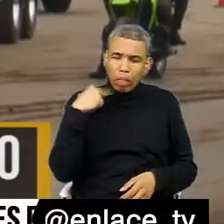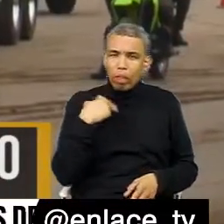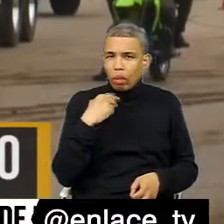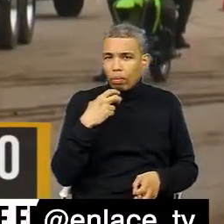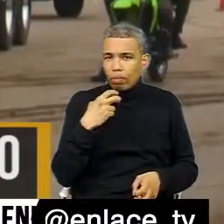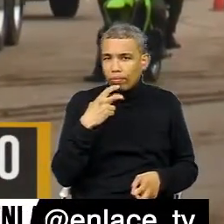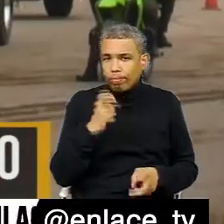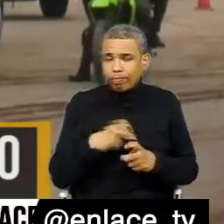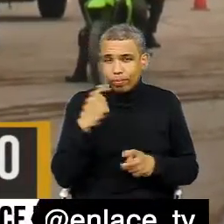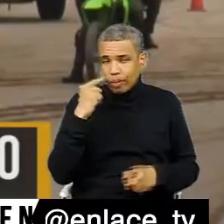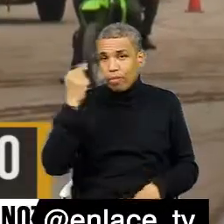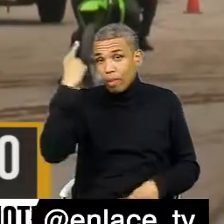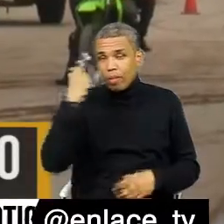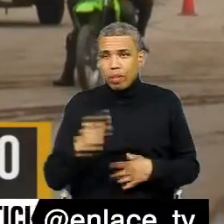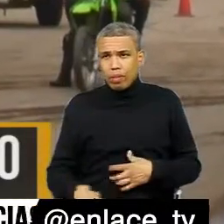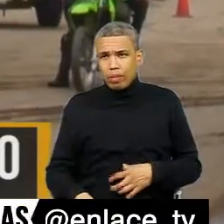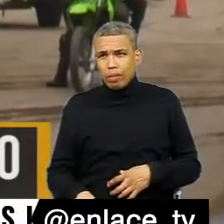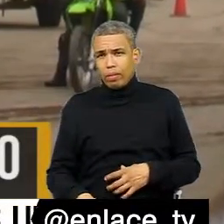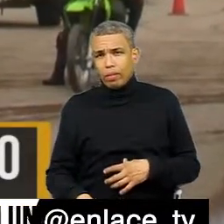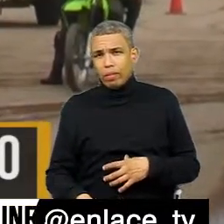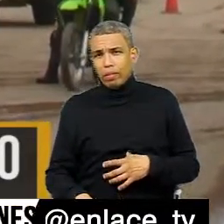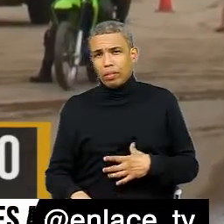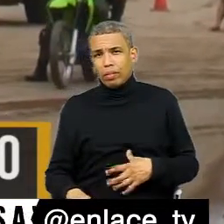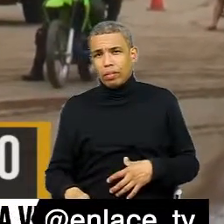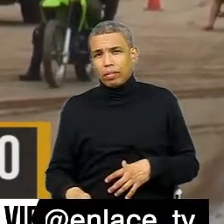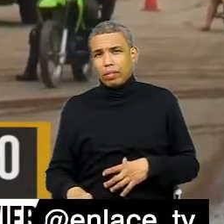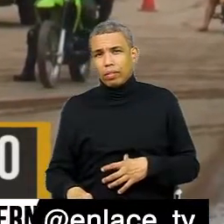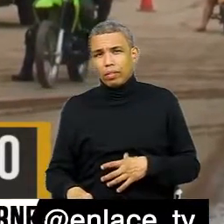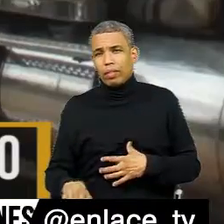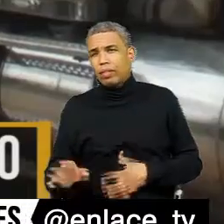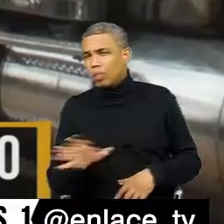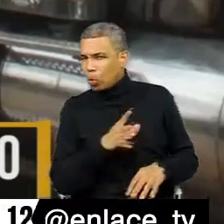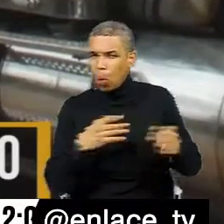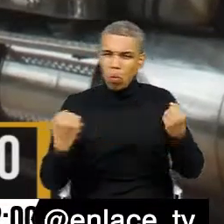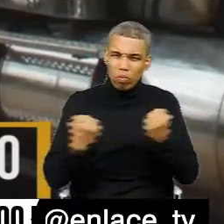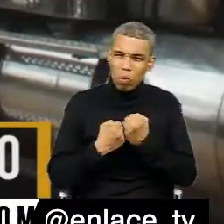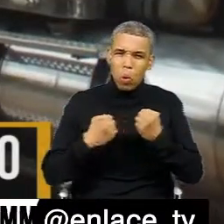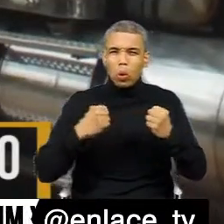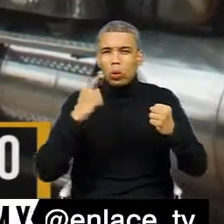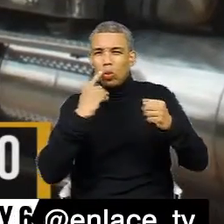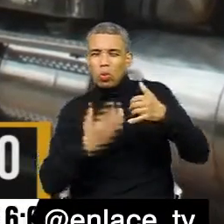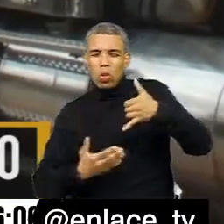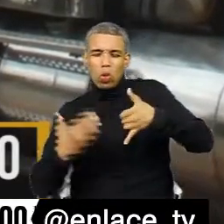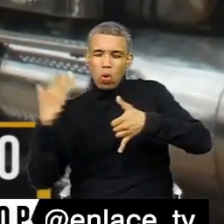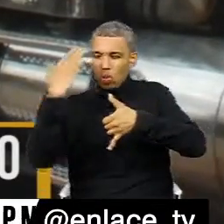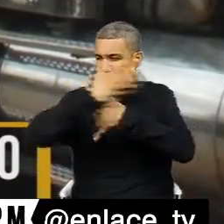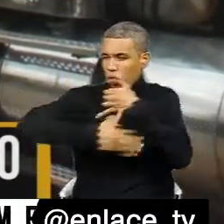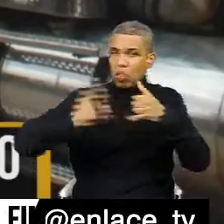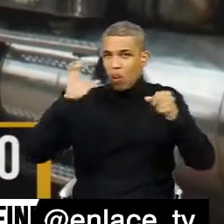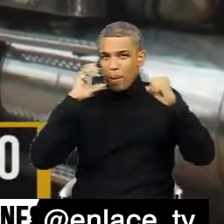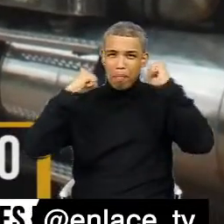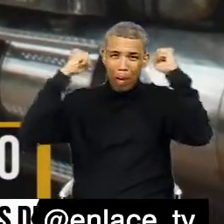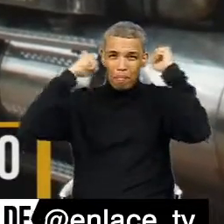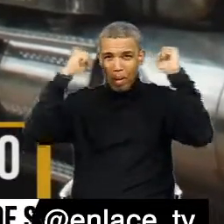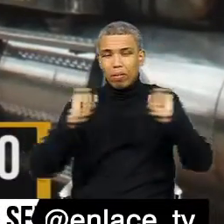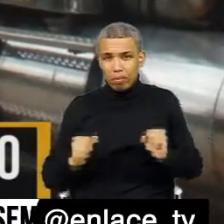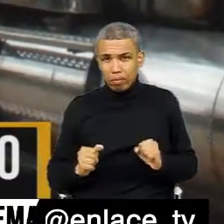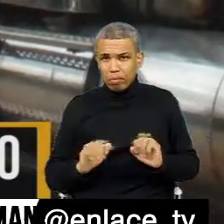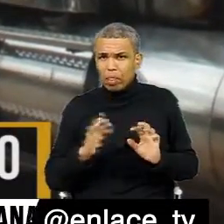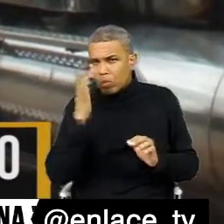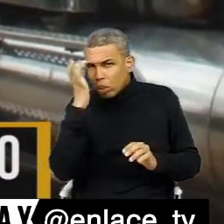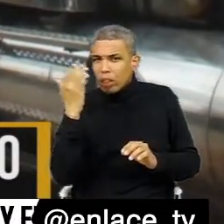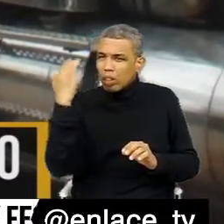historia que los conductores se vinculan al paro. ¿Por qué? Ya es hora de exigir nuestros derechos. A nosotros nos vienen